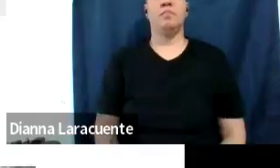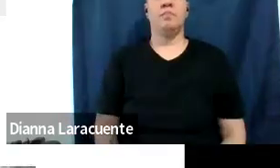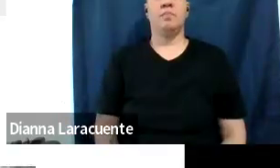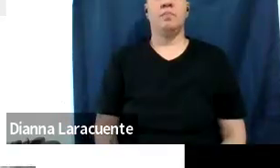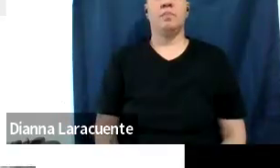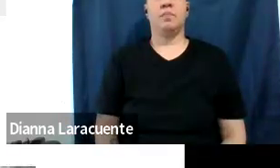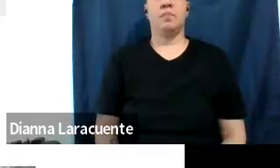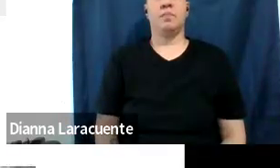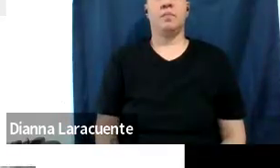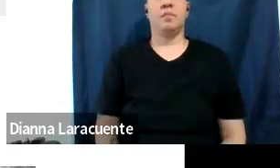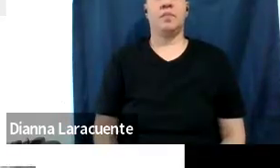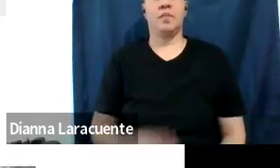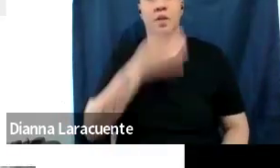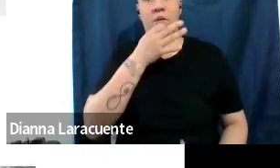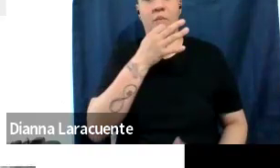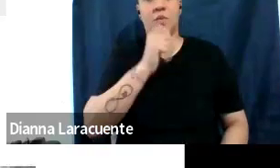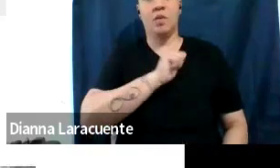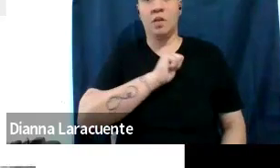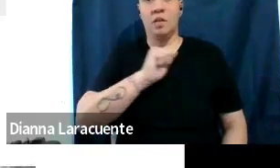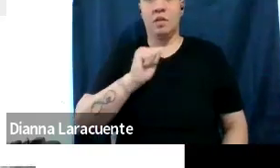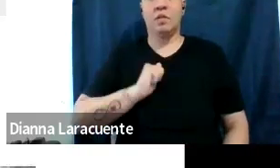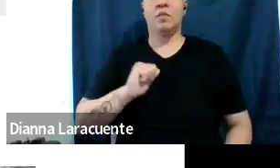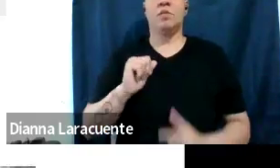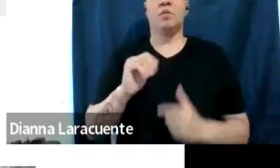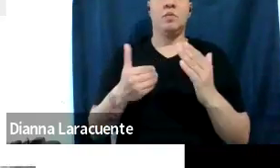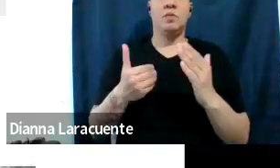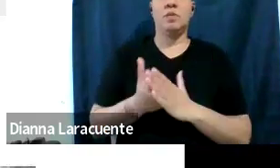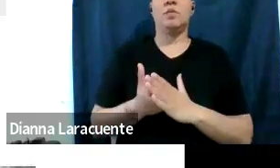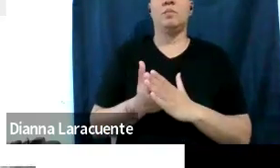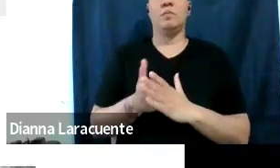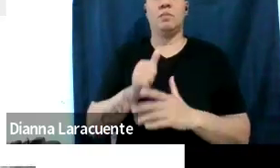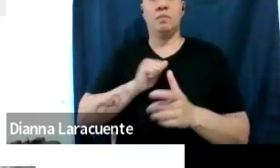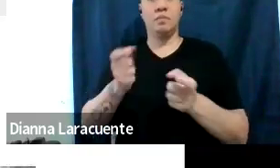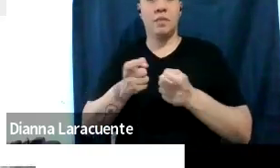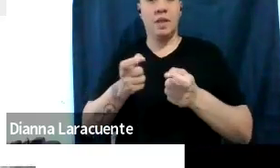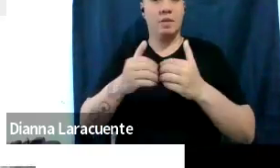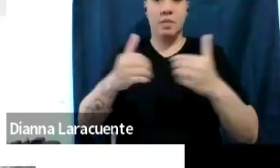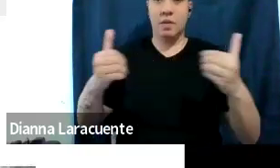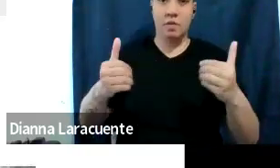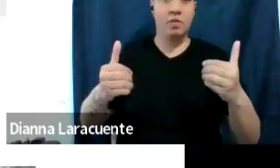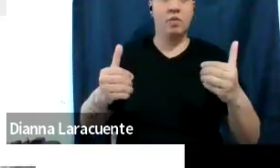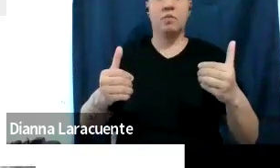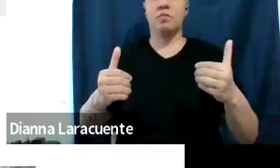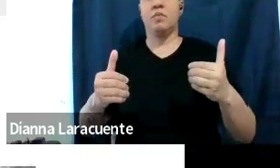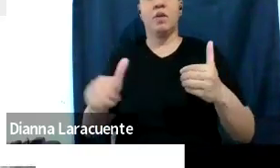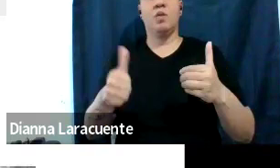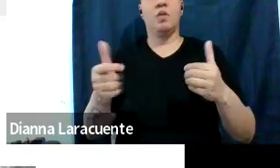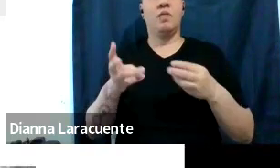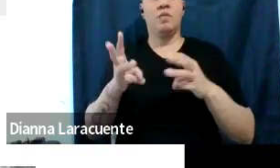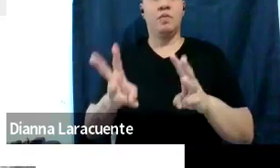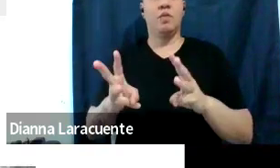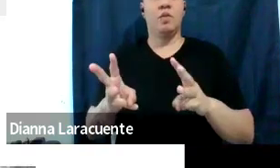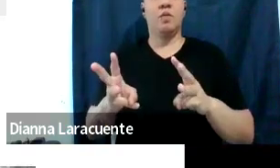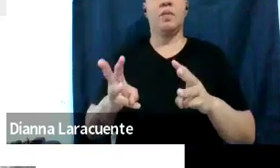Y de pronto las alcaldías, todo, la autonomía, que no era separación ni tampoco anexión, que era otra fórmula